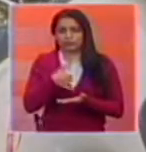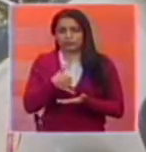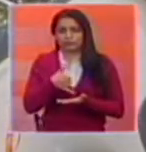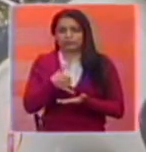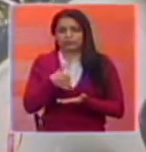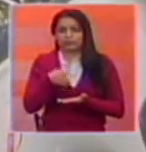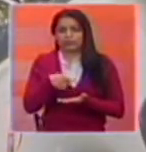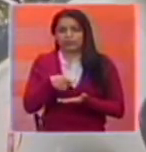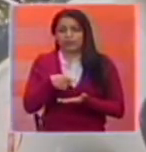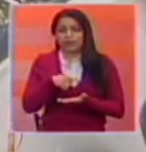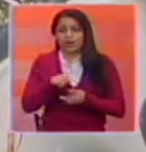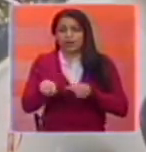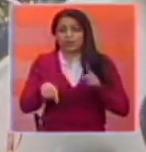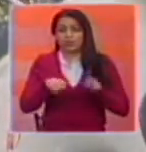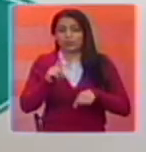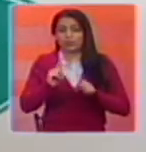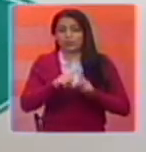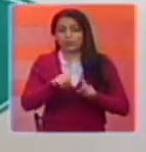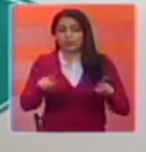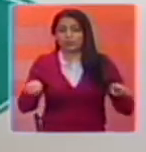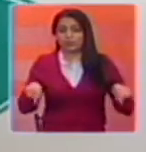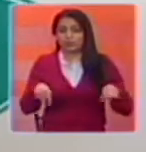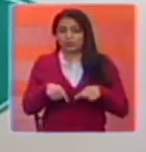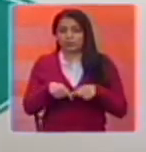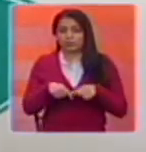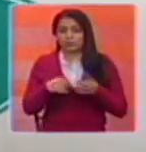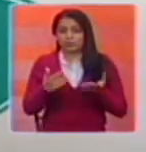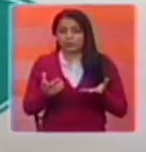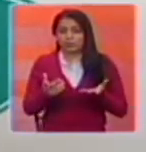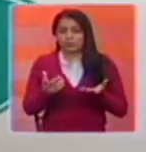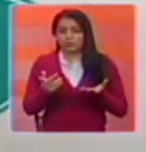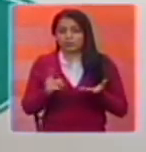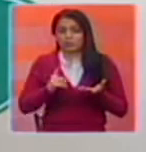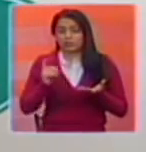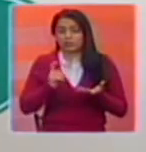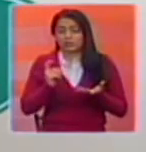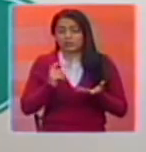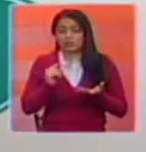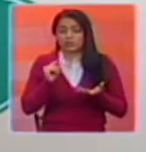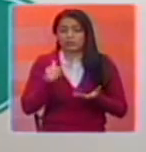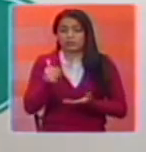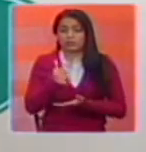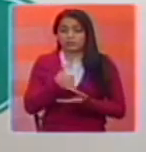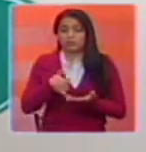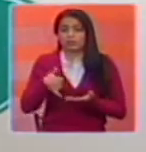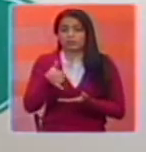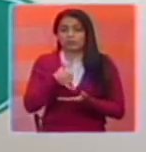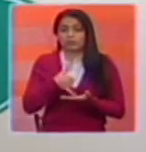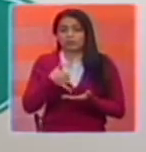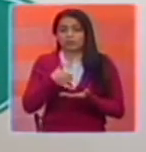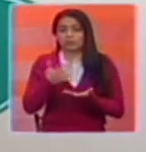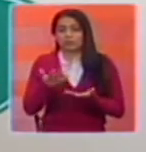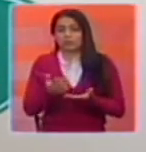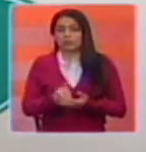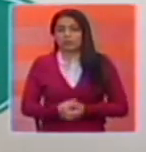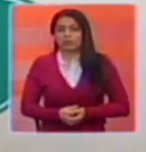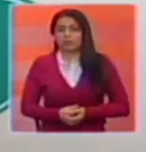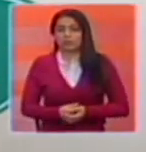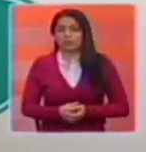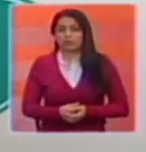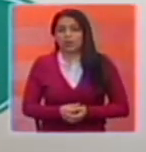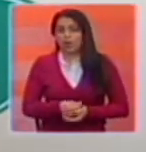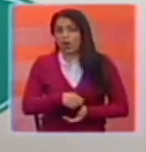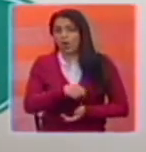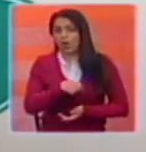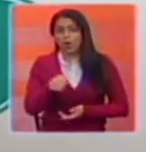Hay tortas que se hacen, siempre tienen que llevar un medio graso cuando son tortas o cupcakes. Cuando son bizcochuelos no llevan